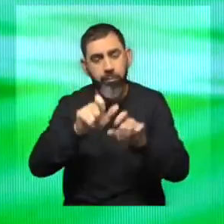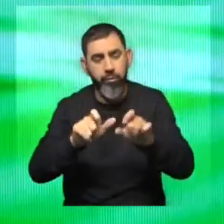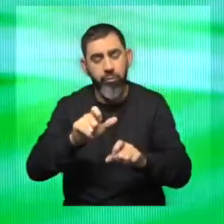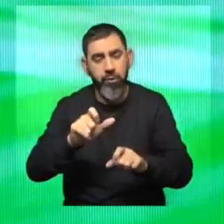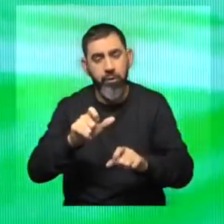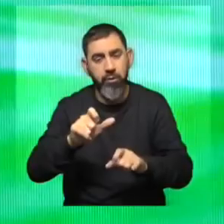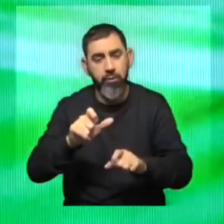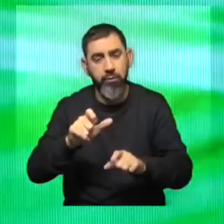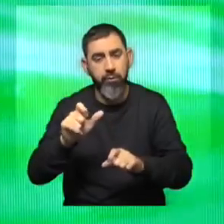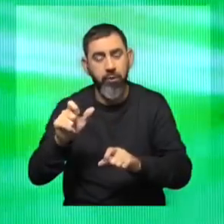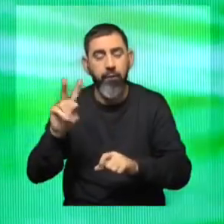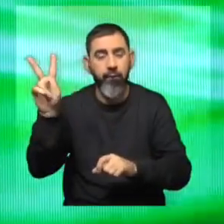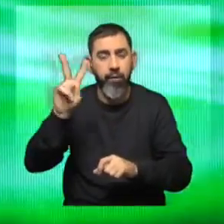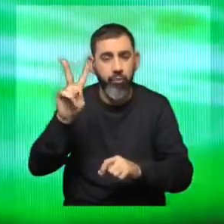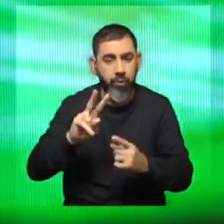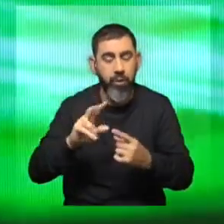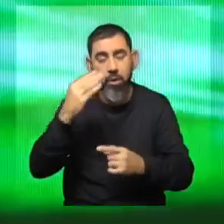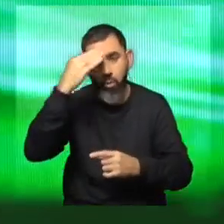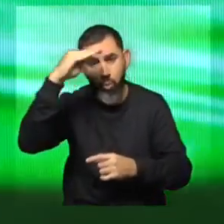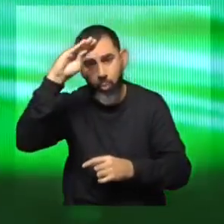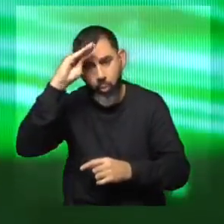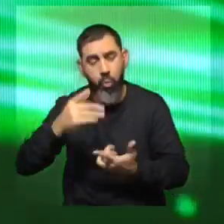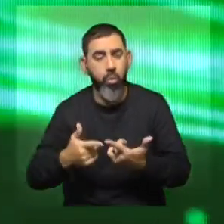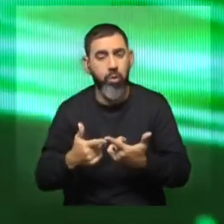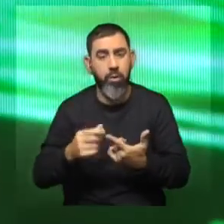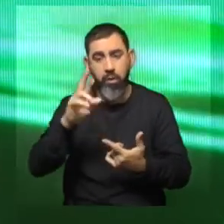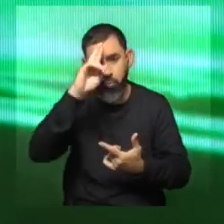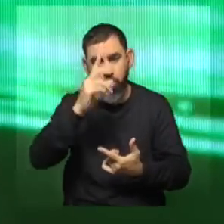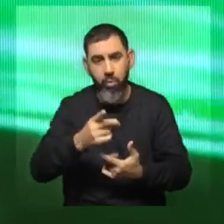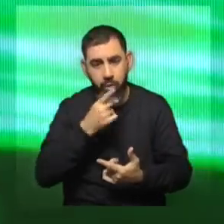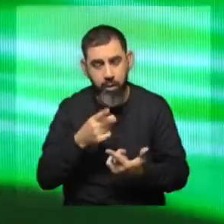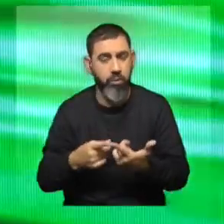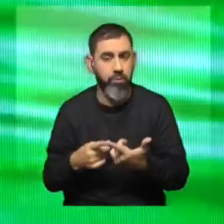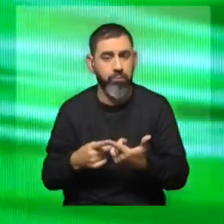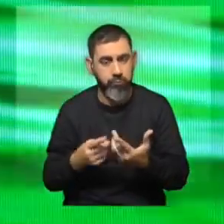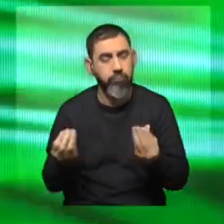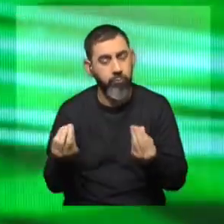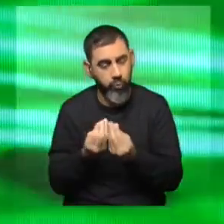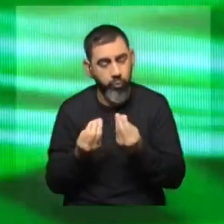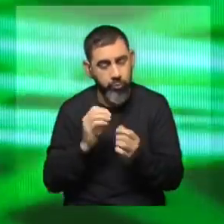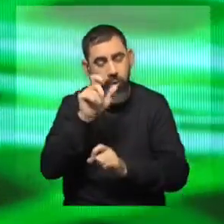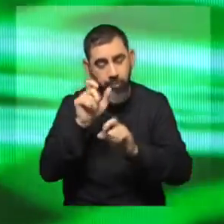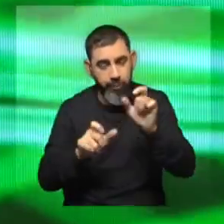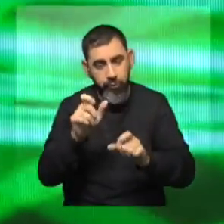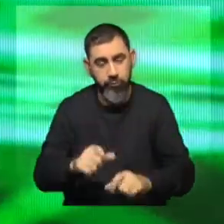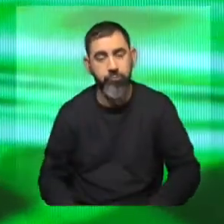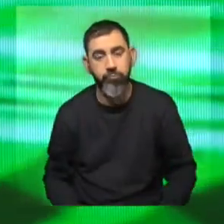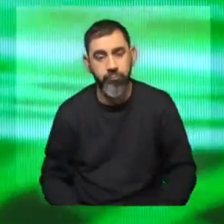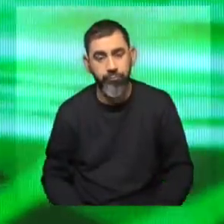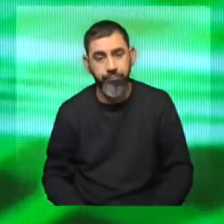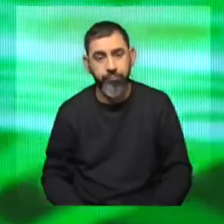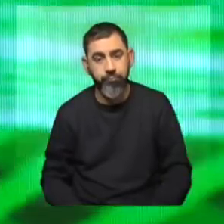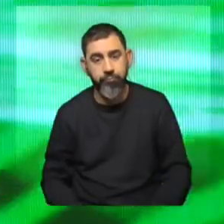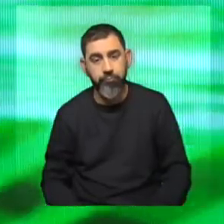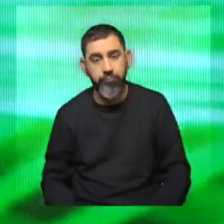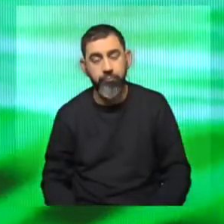bueno de Venezuela este de Cuba este dominicanos es es impresionante a todos